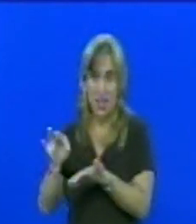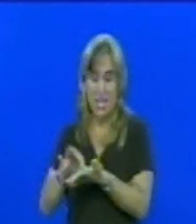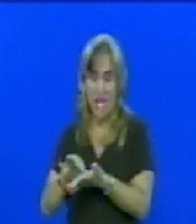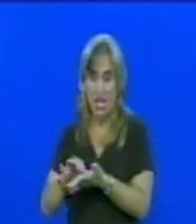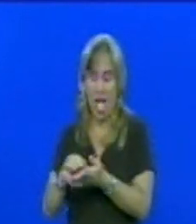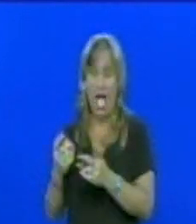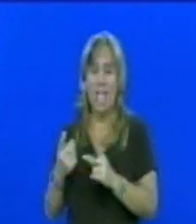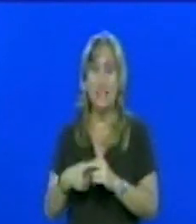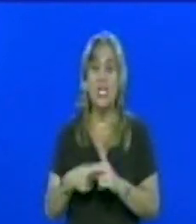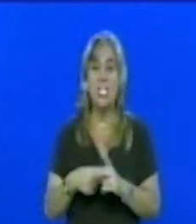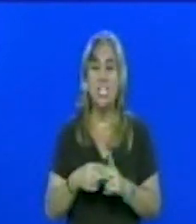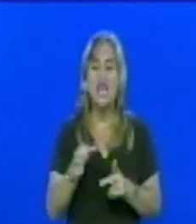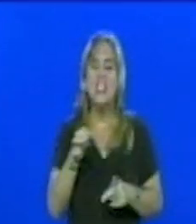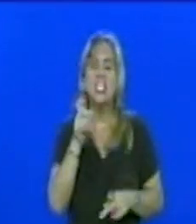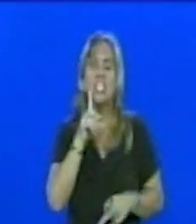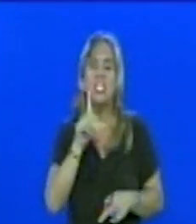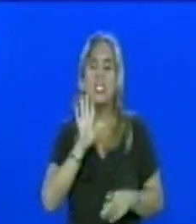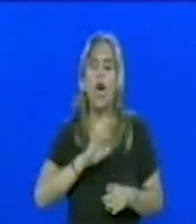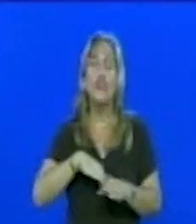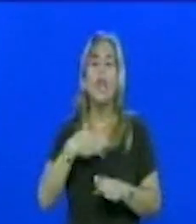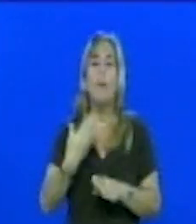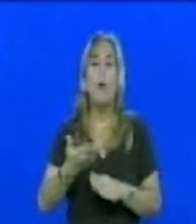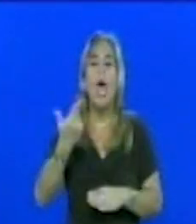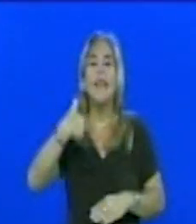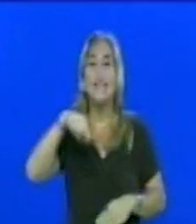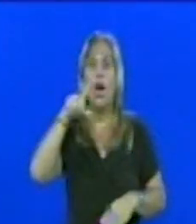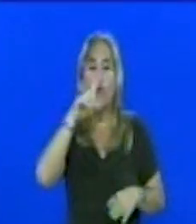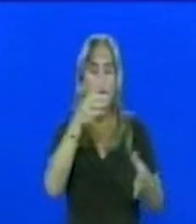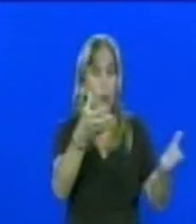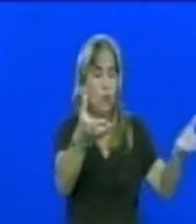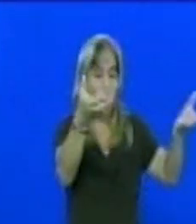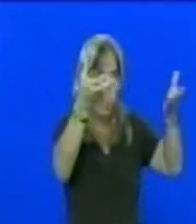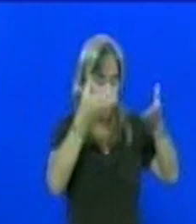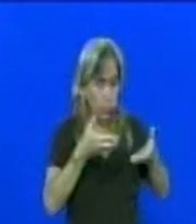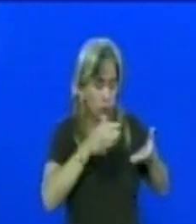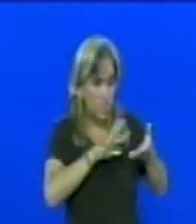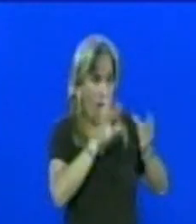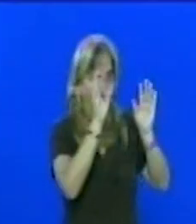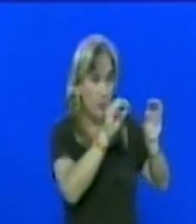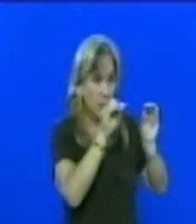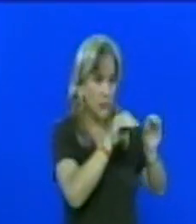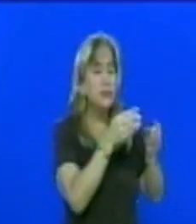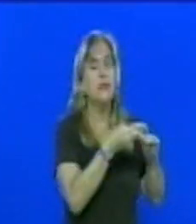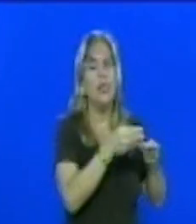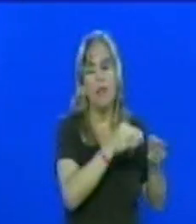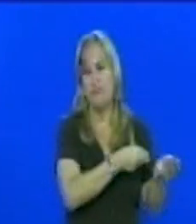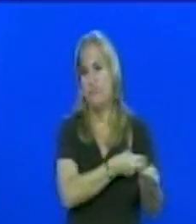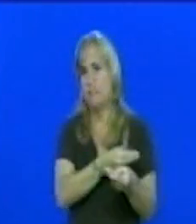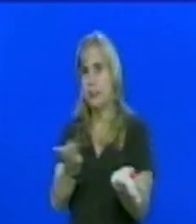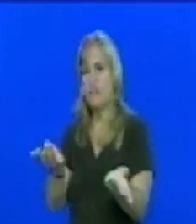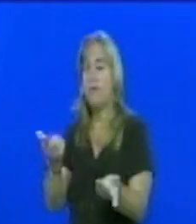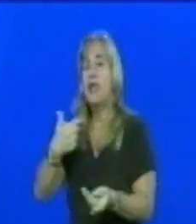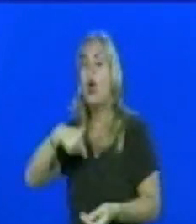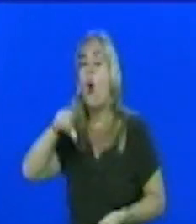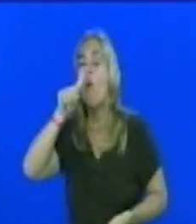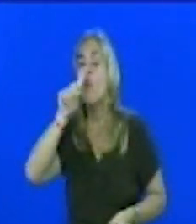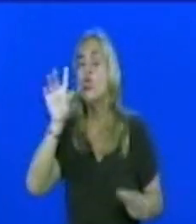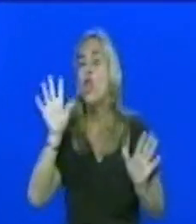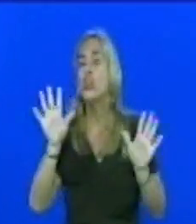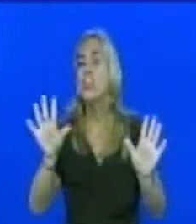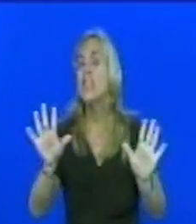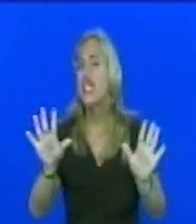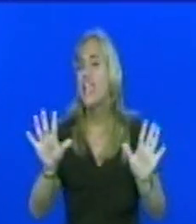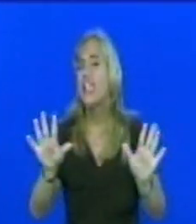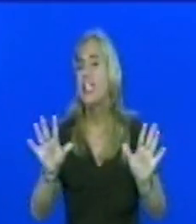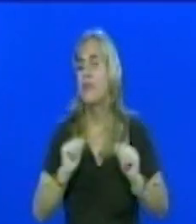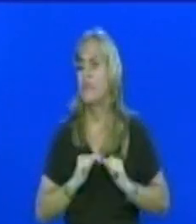después del día 10 de junio que ya se garantiza en la distribución nosotros queremos avanzar en el tema del arroz que es un la base